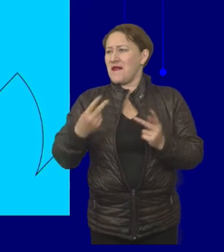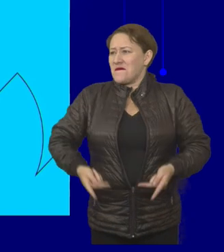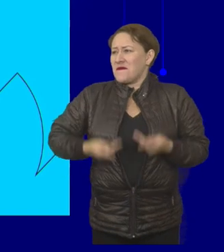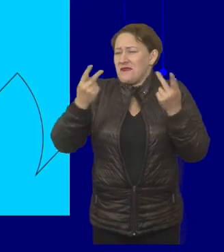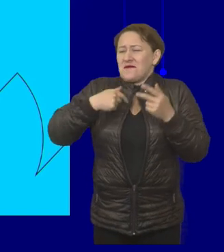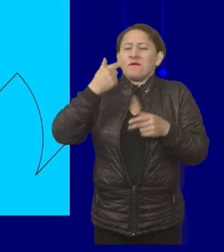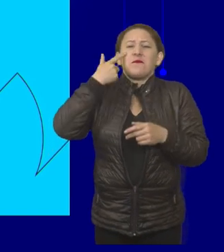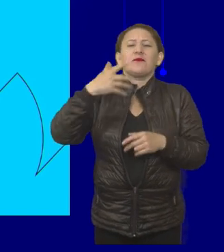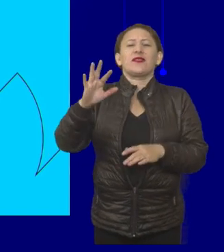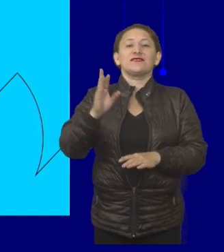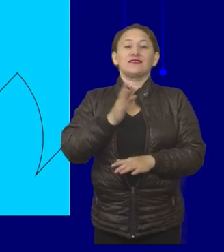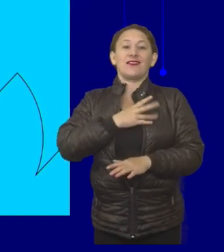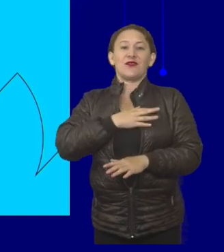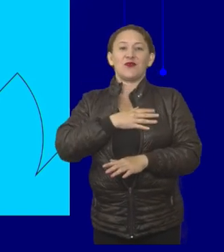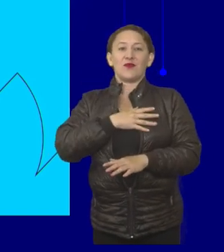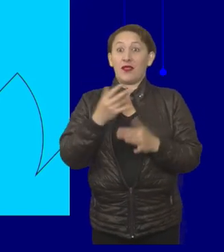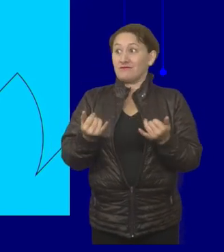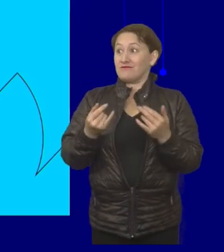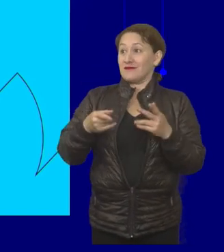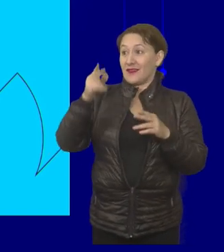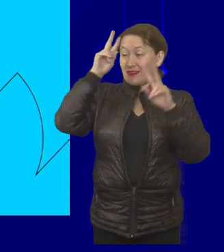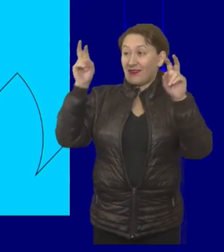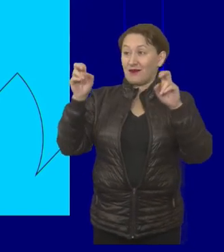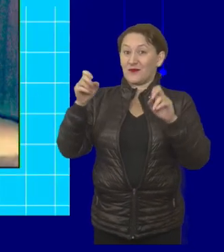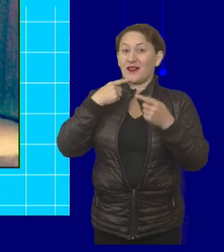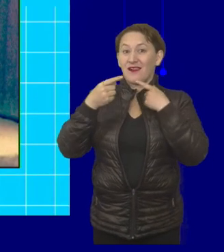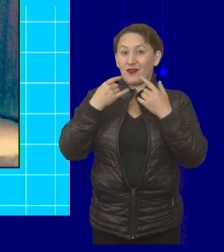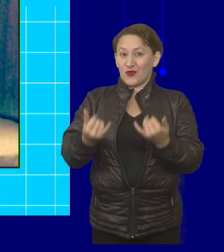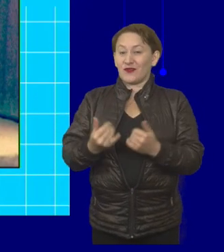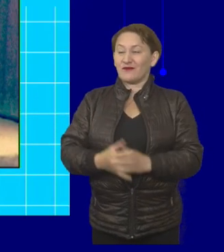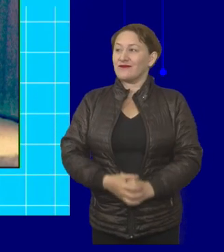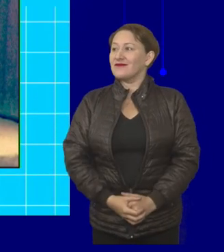una telenovela y de eso es lo que vamos a hablar el día de hoy.